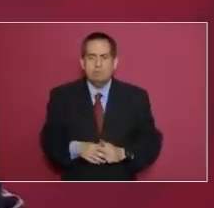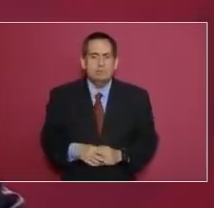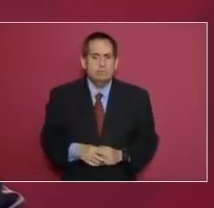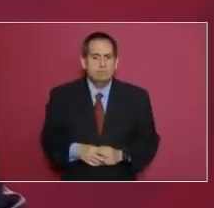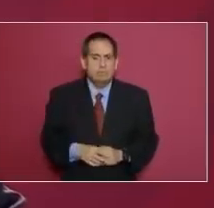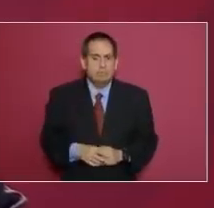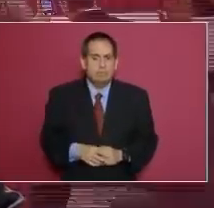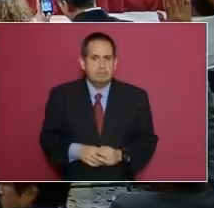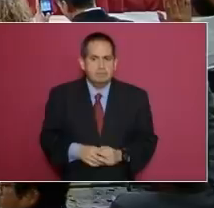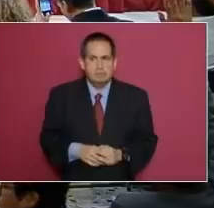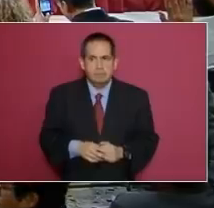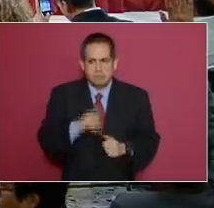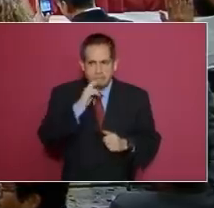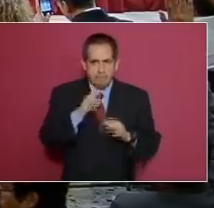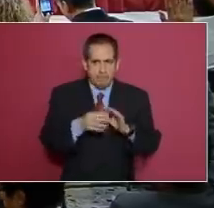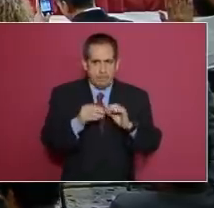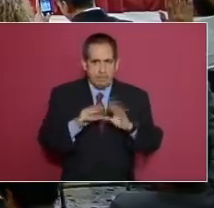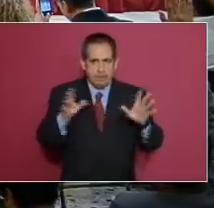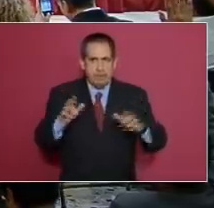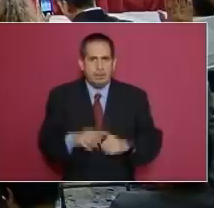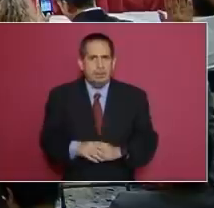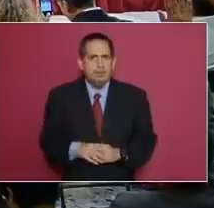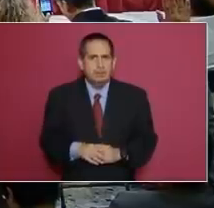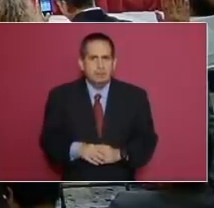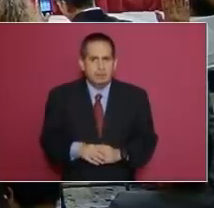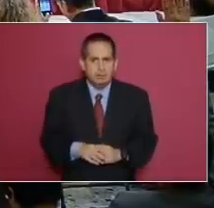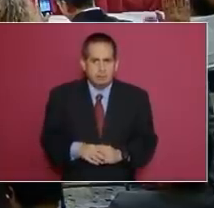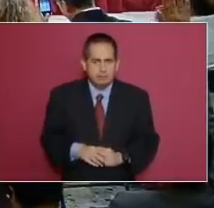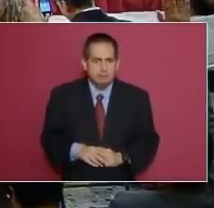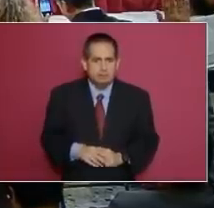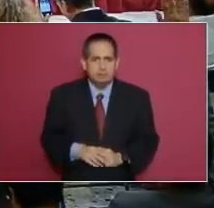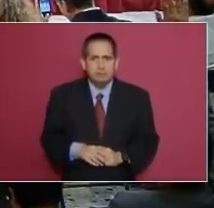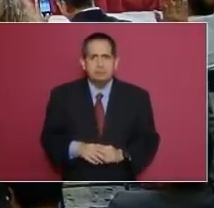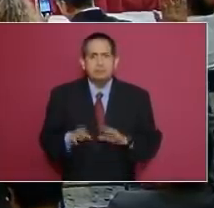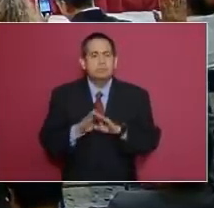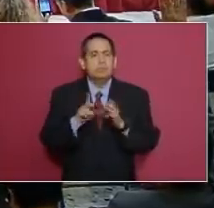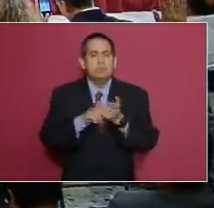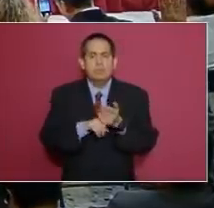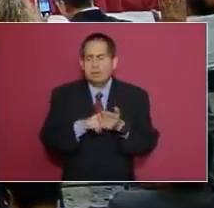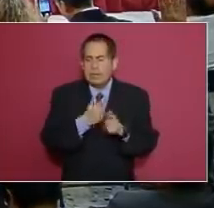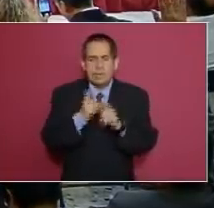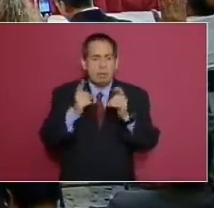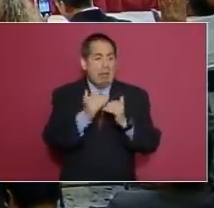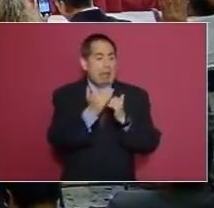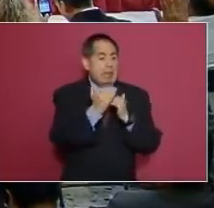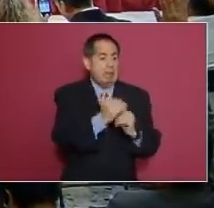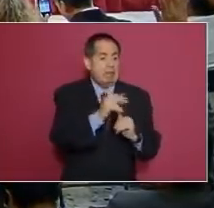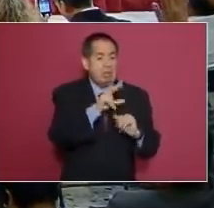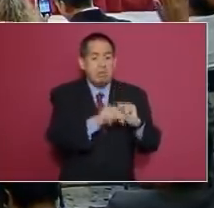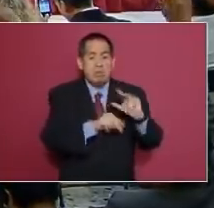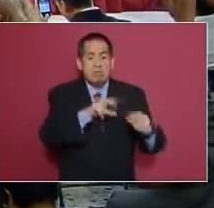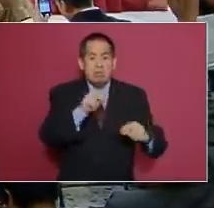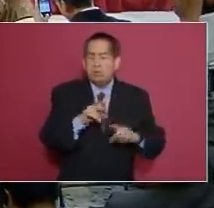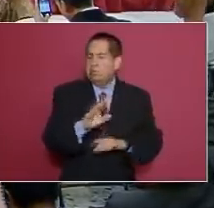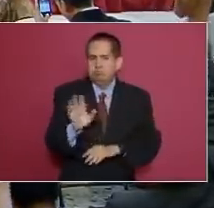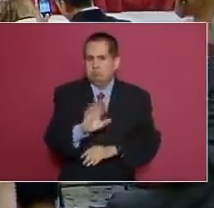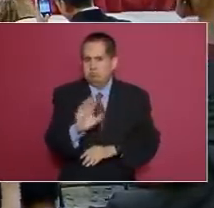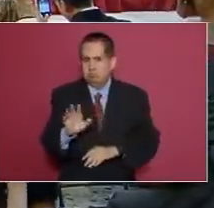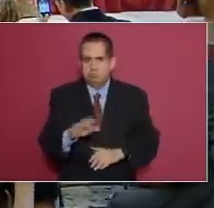¿sí?, el exceso, la demasía, que la limitación a la libertad.